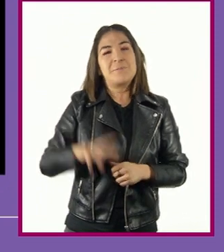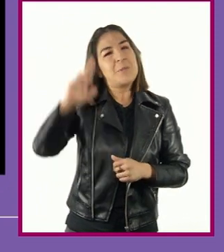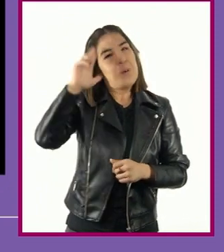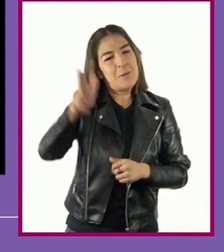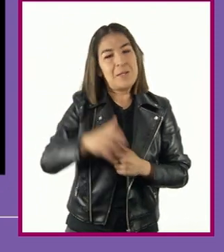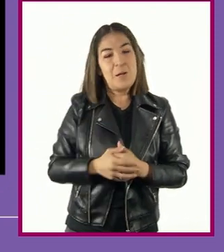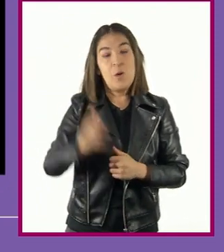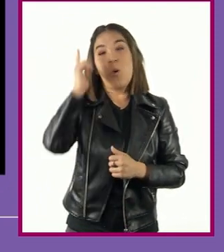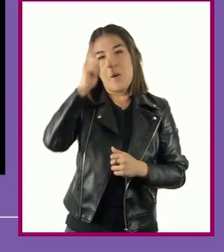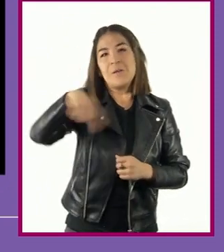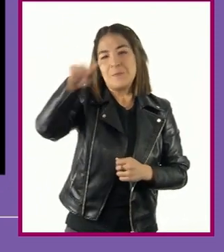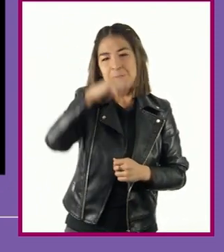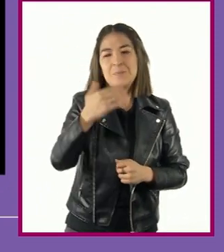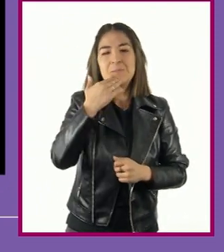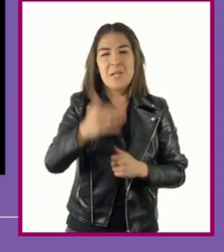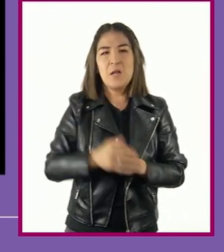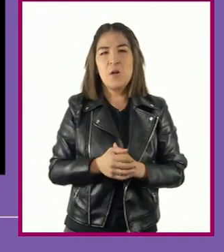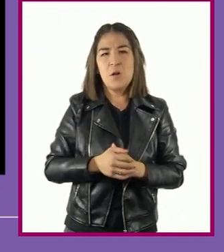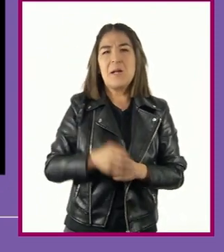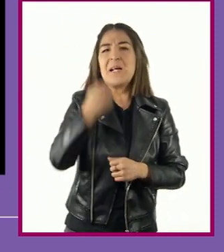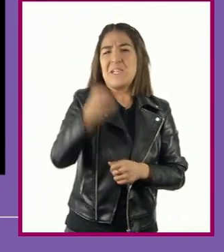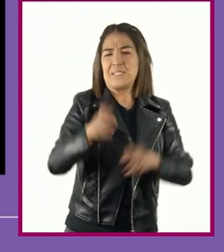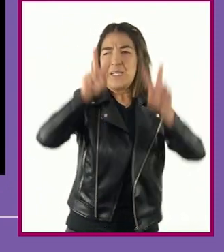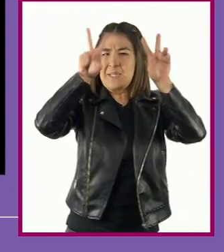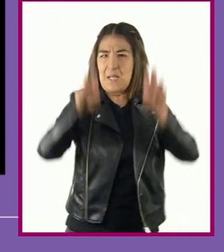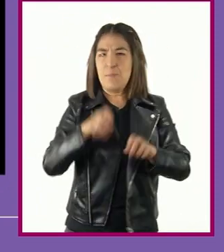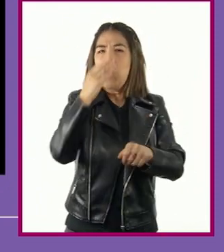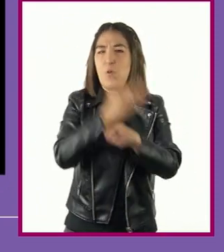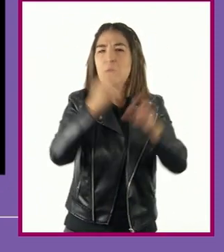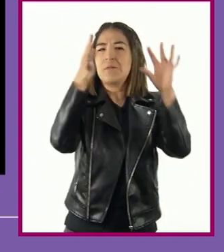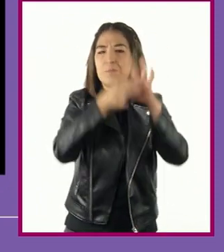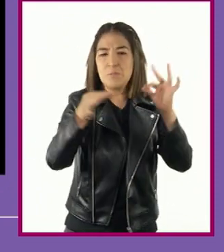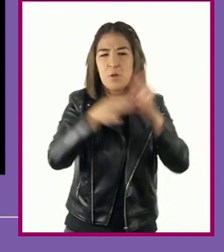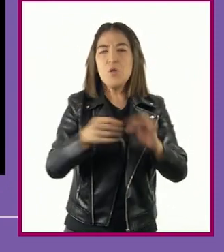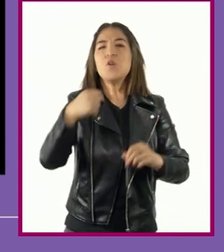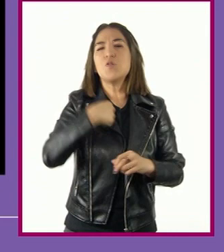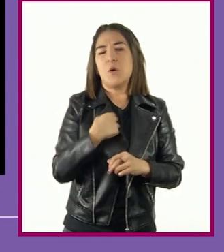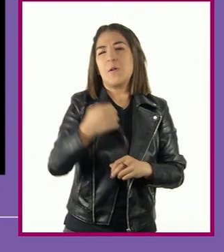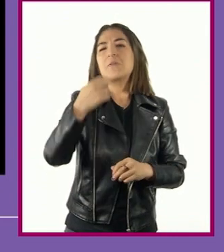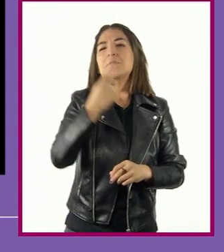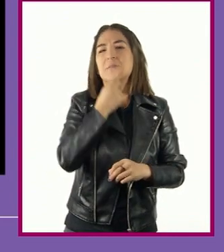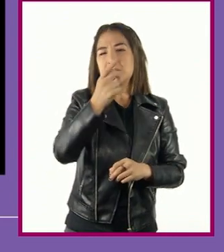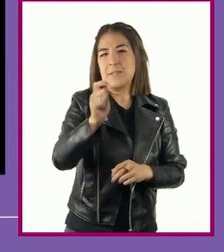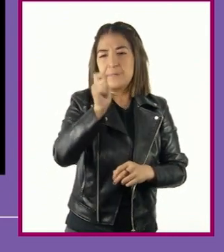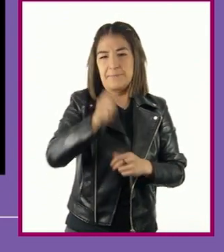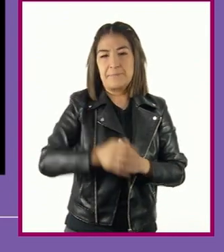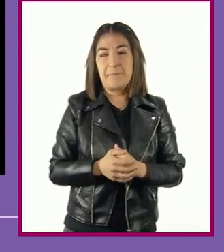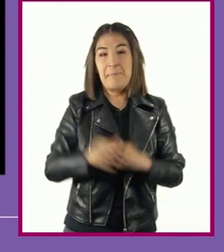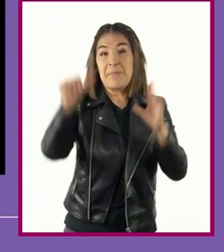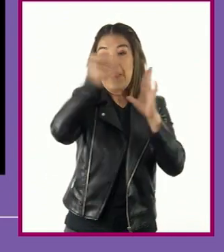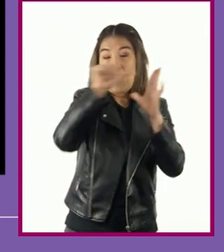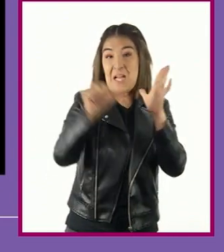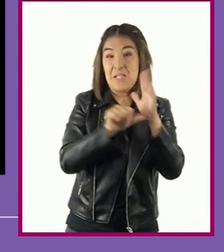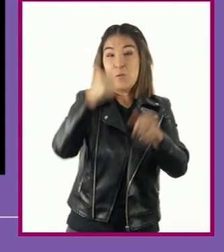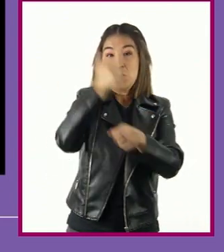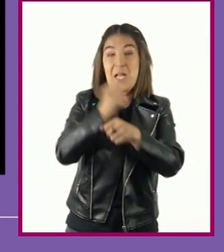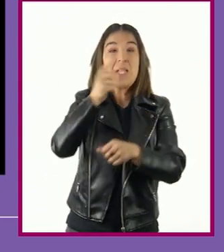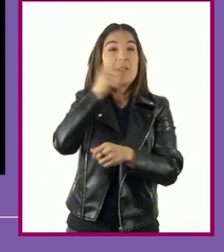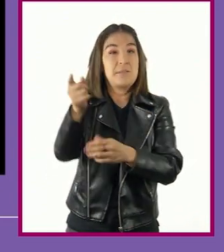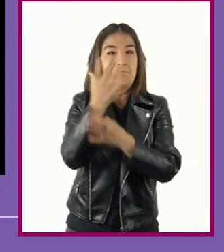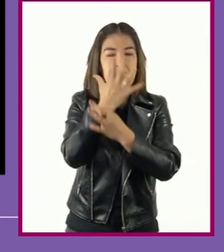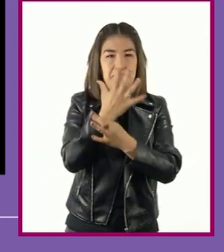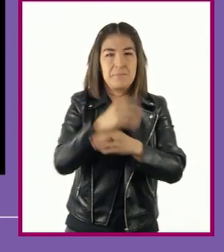Hola, espero que estén bien. Sobre el tema que estamos abordando, yo iniciaría comentando que según el artículo 6,